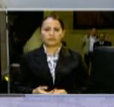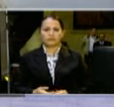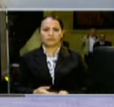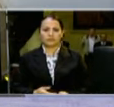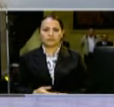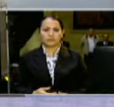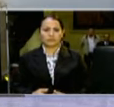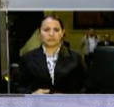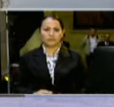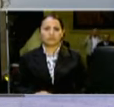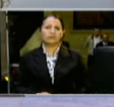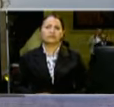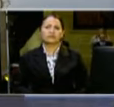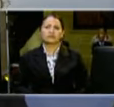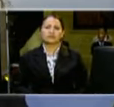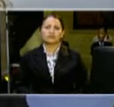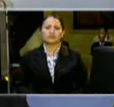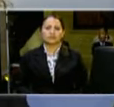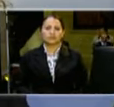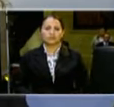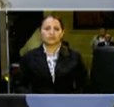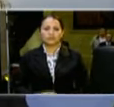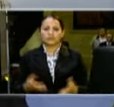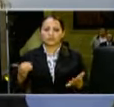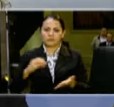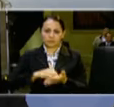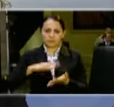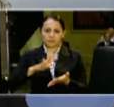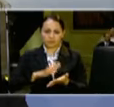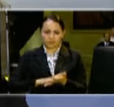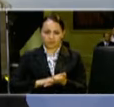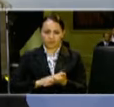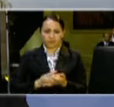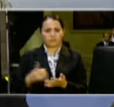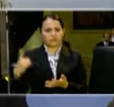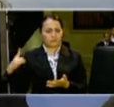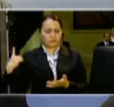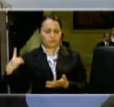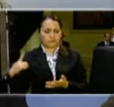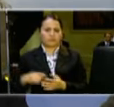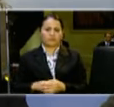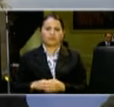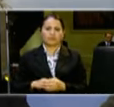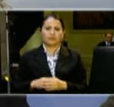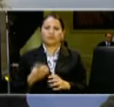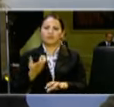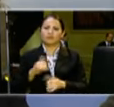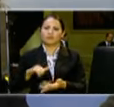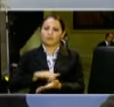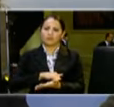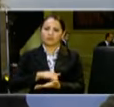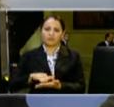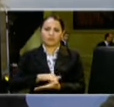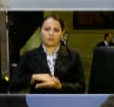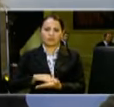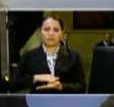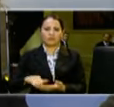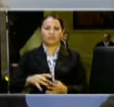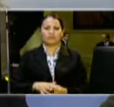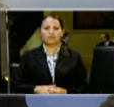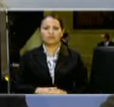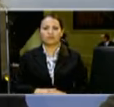Post-Westphalian Pathway, coeditado en Ignatius Hussein, Nueva York, Palgrave